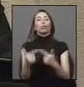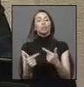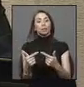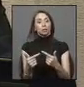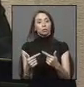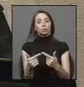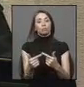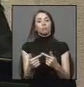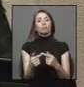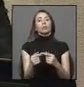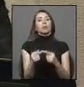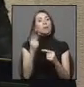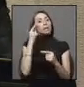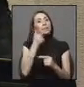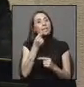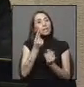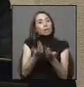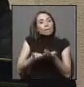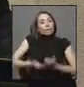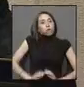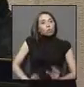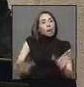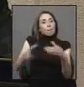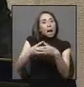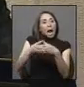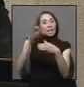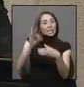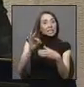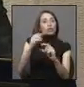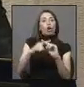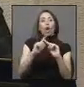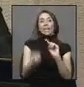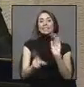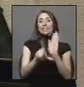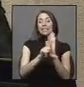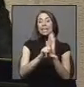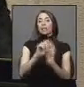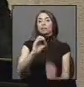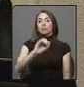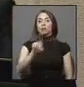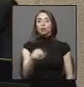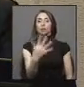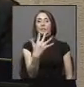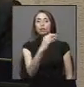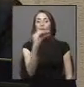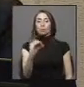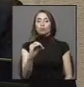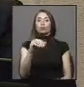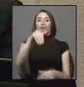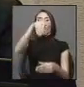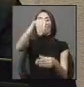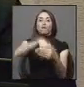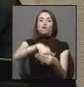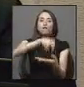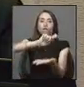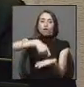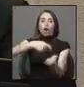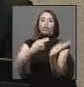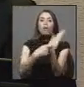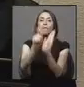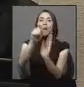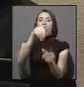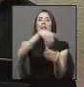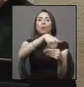para constituirse como tales un 0,5% de los votos válidos en la elección de